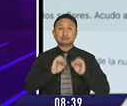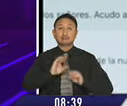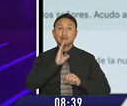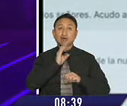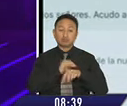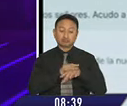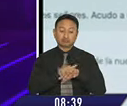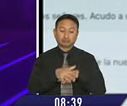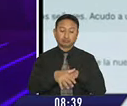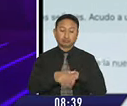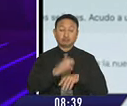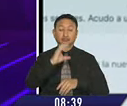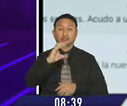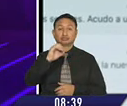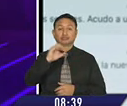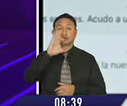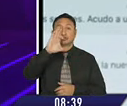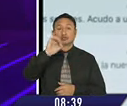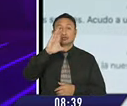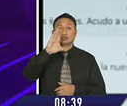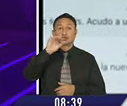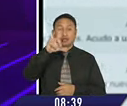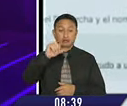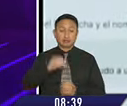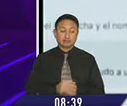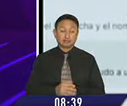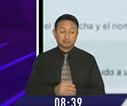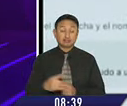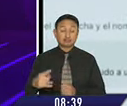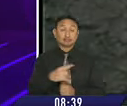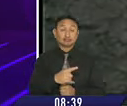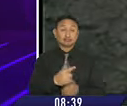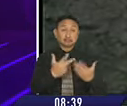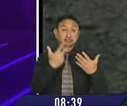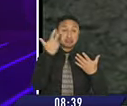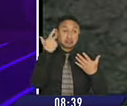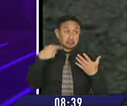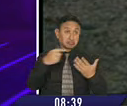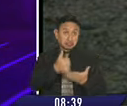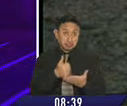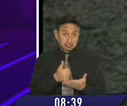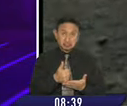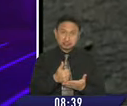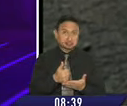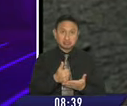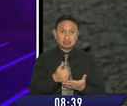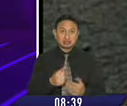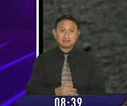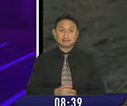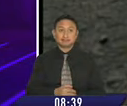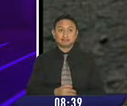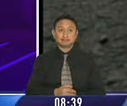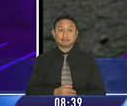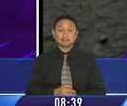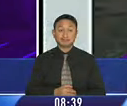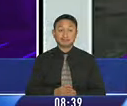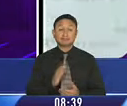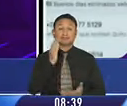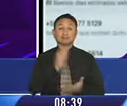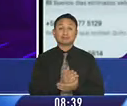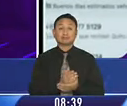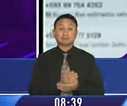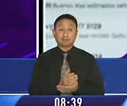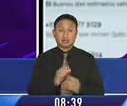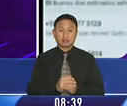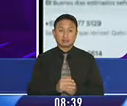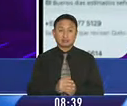agua en Cotocollao, calle principal. Ya que van 8 días, nadie pone atención. Ahí estamos. Hasta ahí, me dice Sarita. No, no